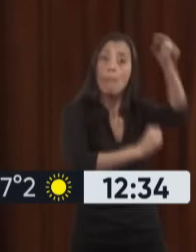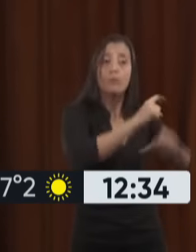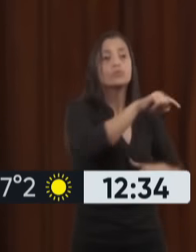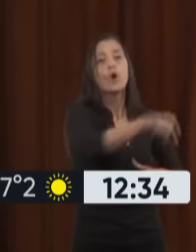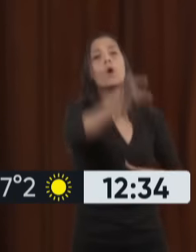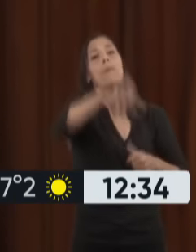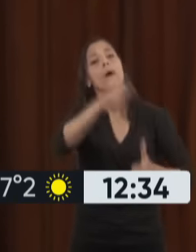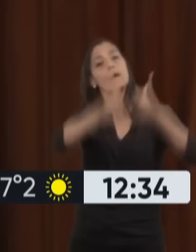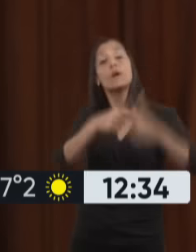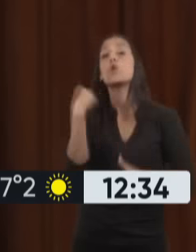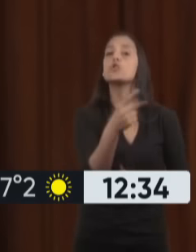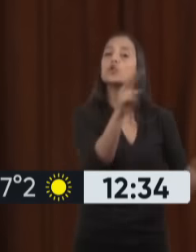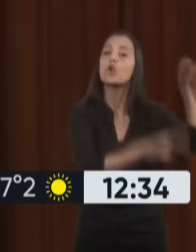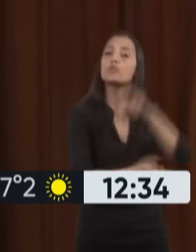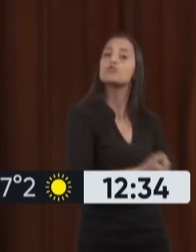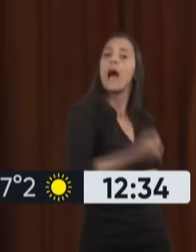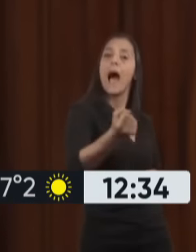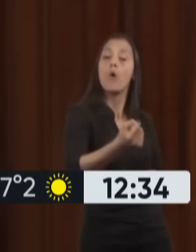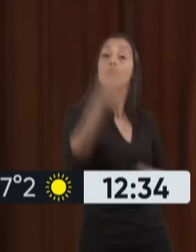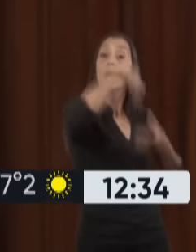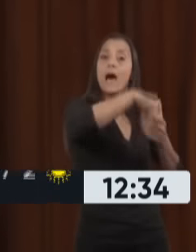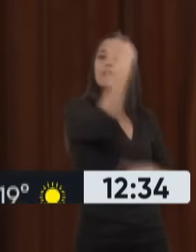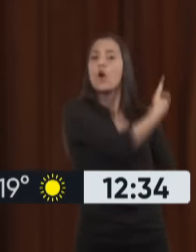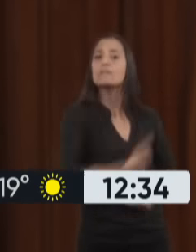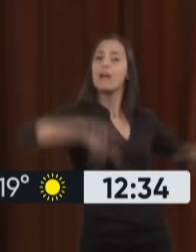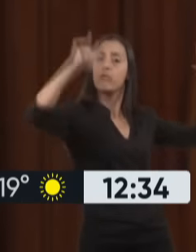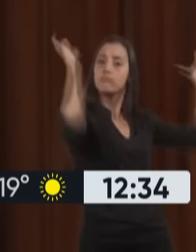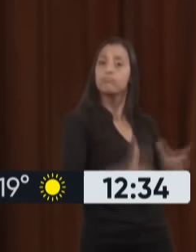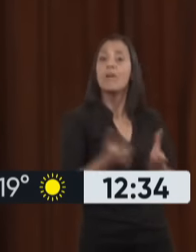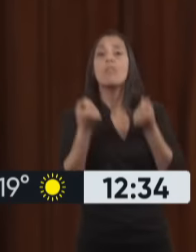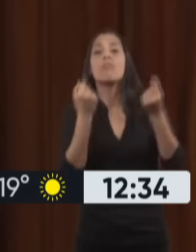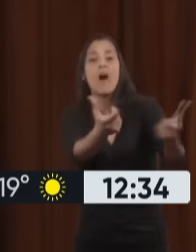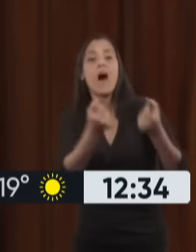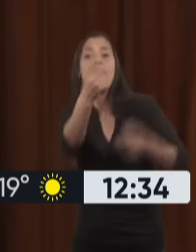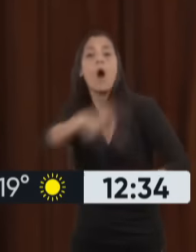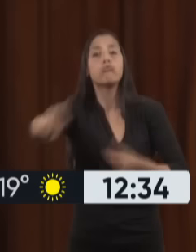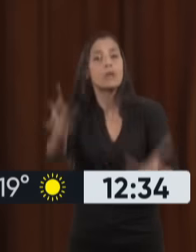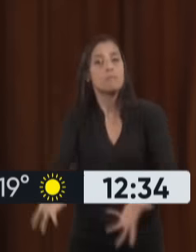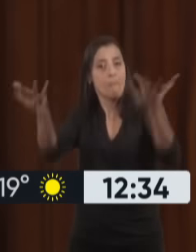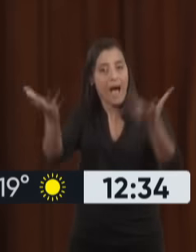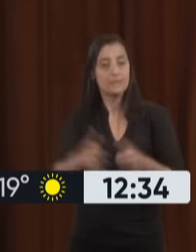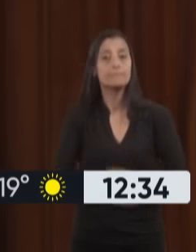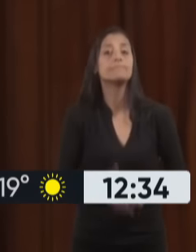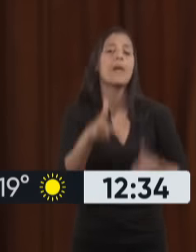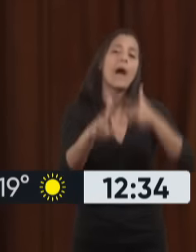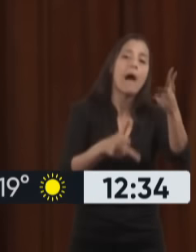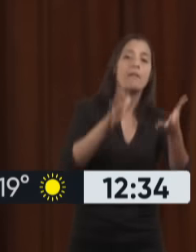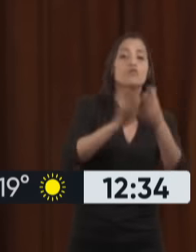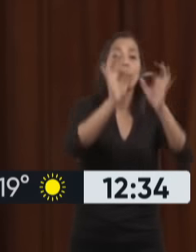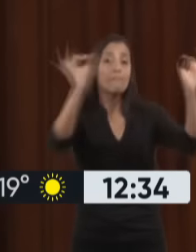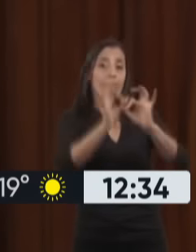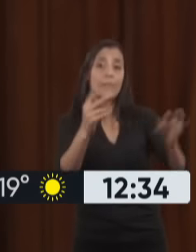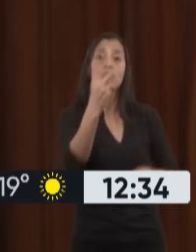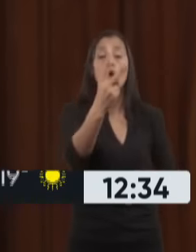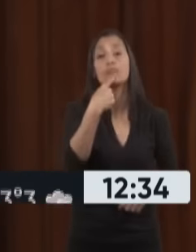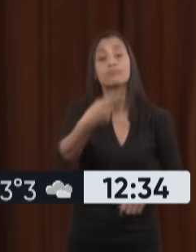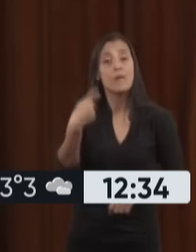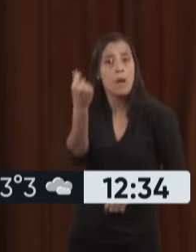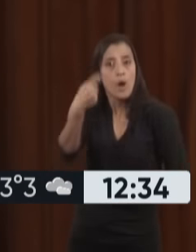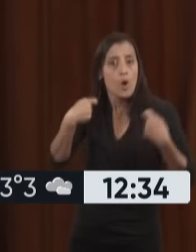Vinimos a achicar el Estado para agrandar el bolsillo a ustedes. Ya que hablamos de mitos, el costo argentino es como un